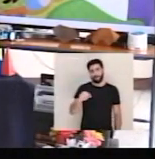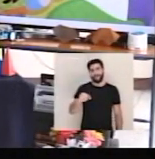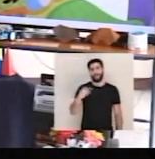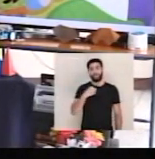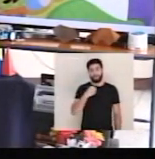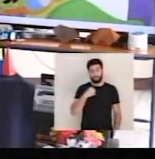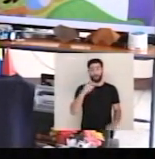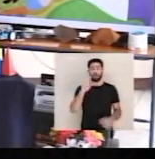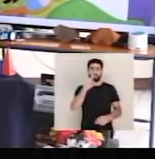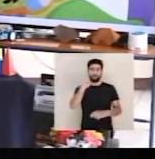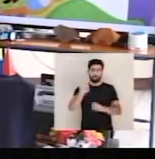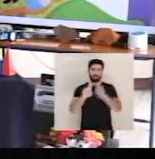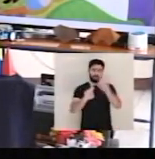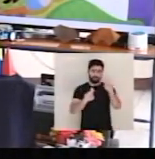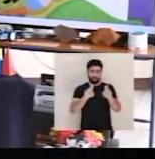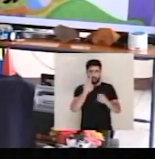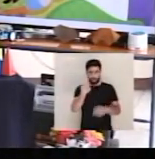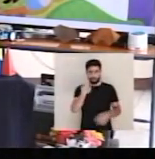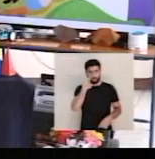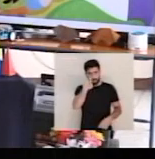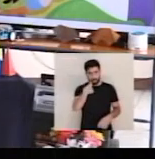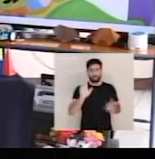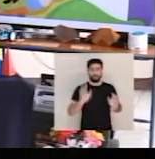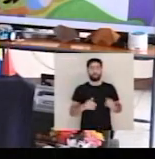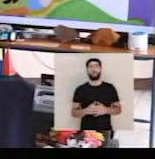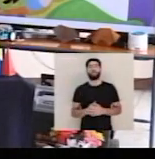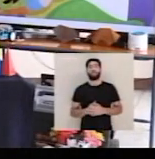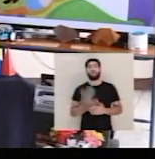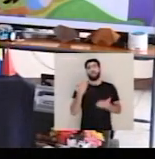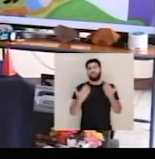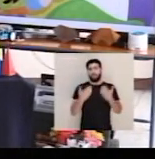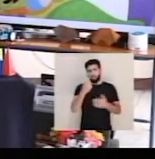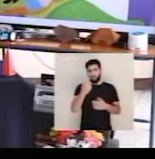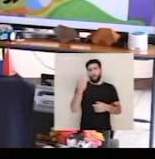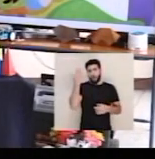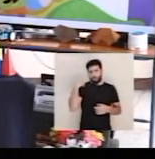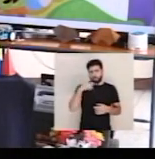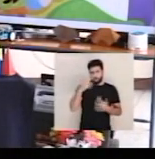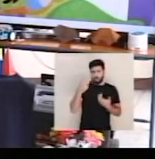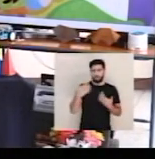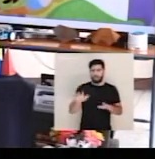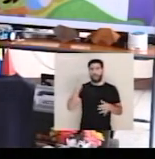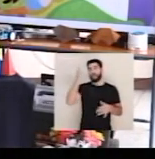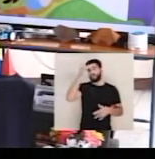Ahora te voy a hacer algunas preguntas. ¿Alguna vez te has enfermado?